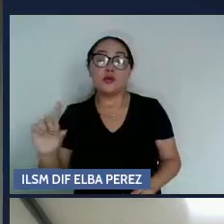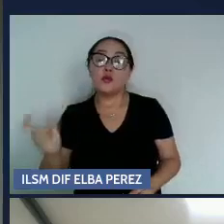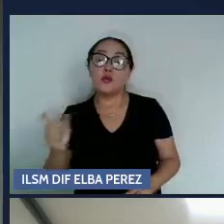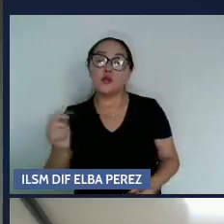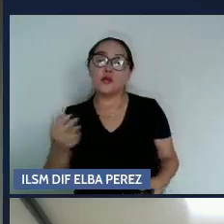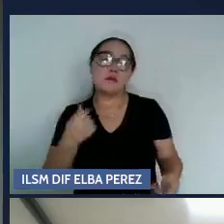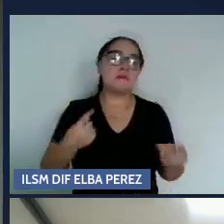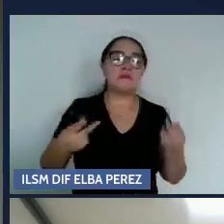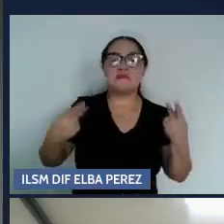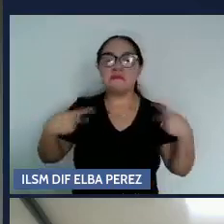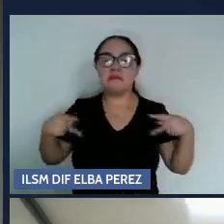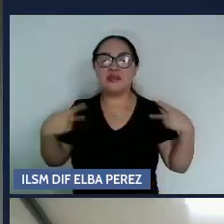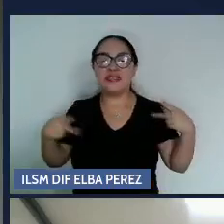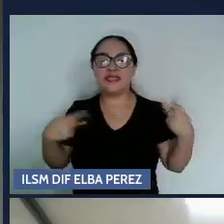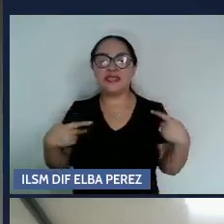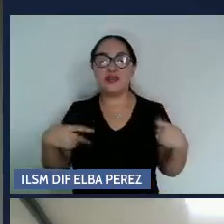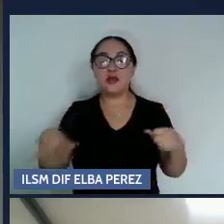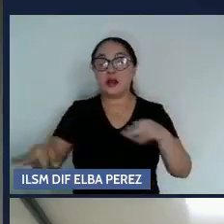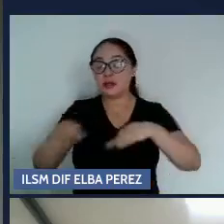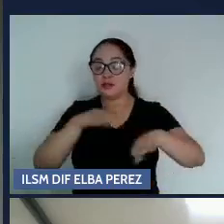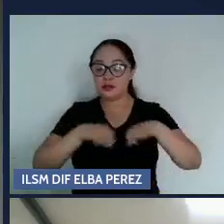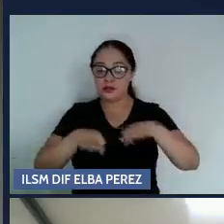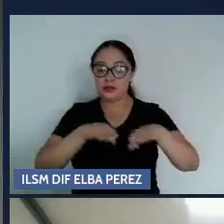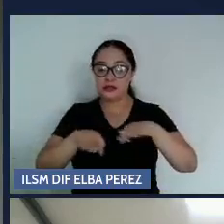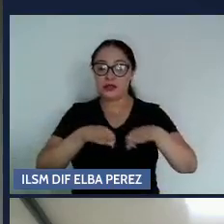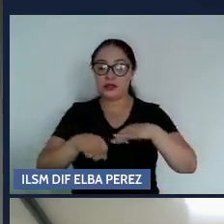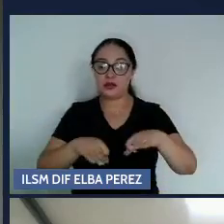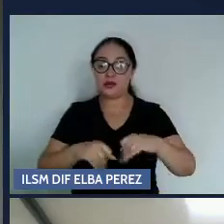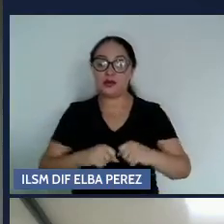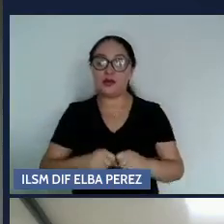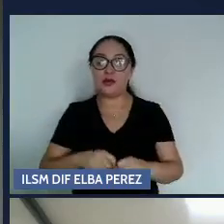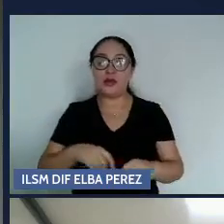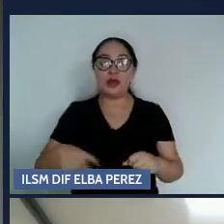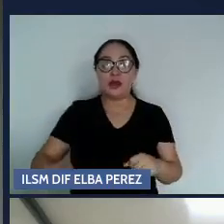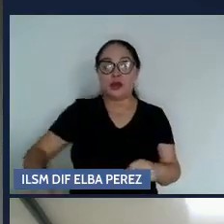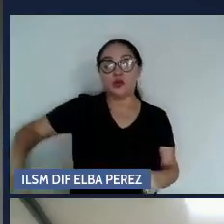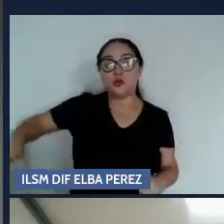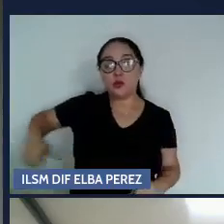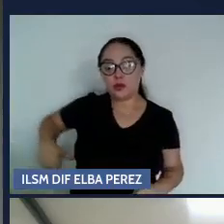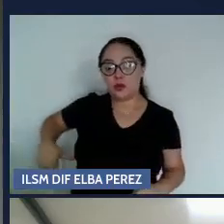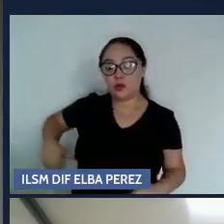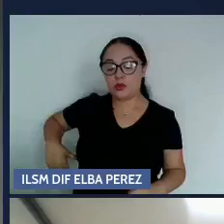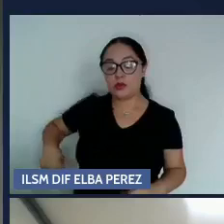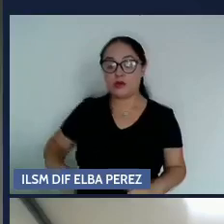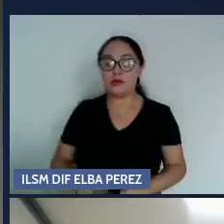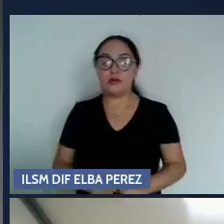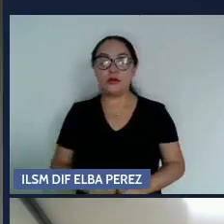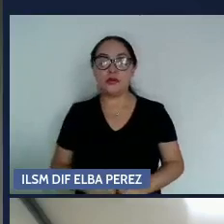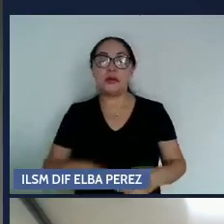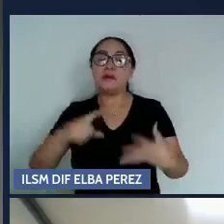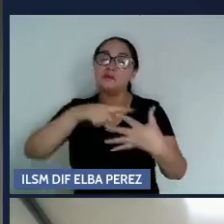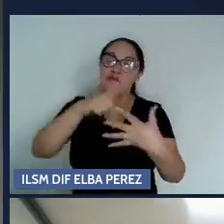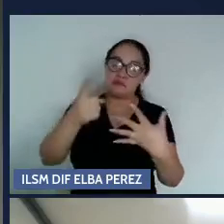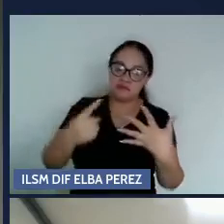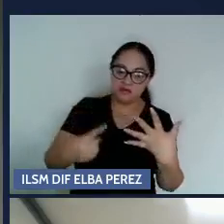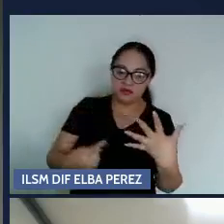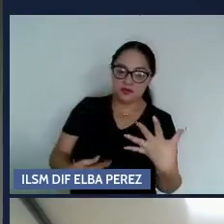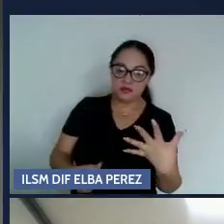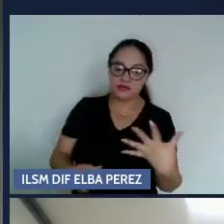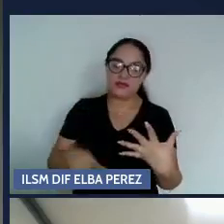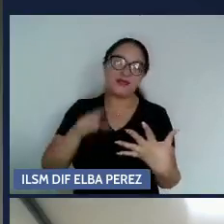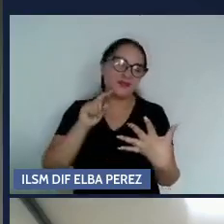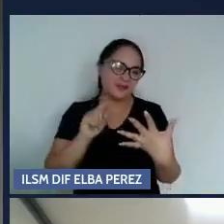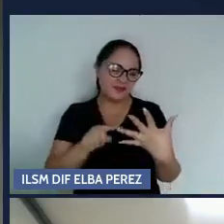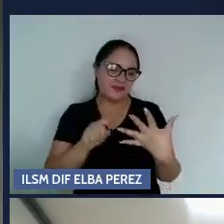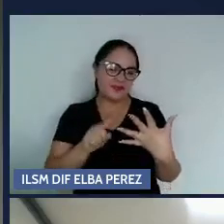servidoras públicas. En esos casos, a muy grandes rasgos, estamos hablando de la competencia de la FICEL.